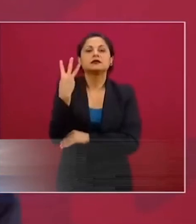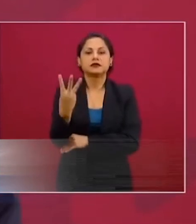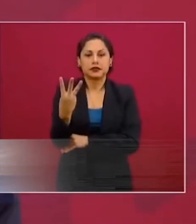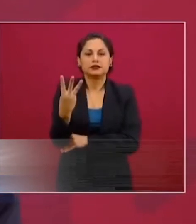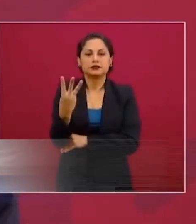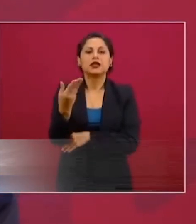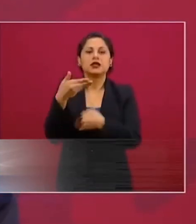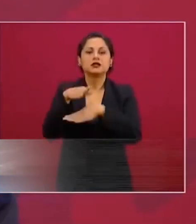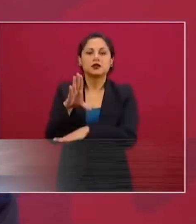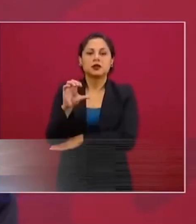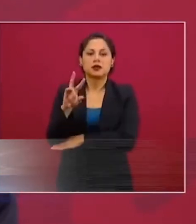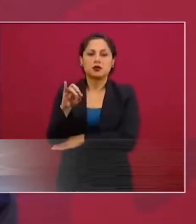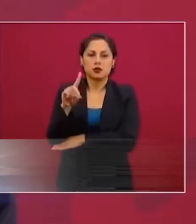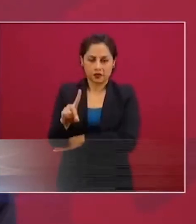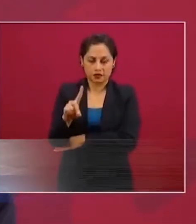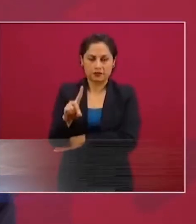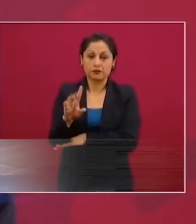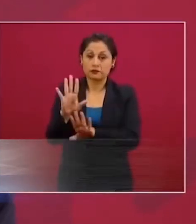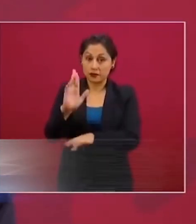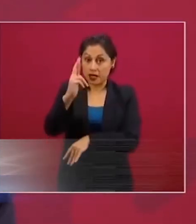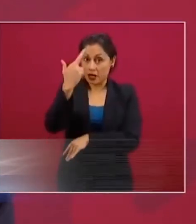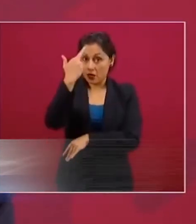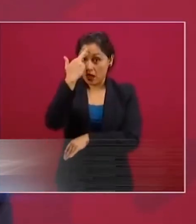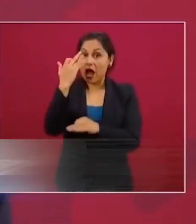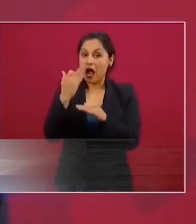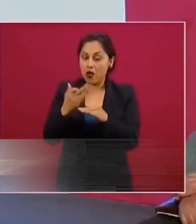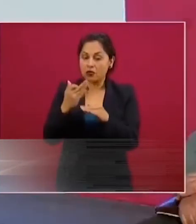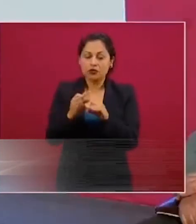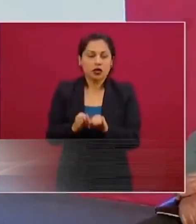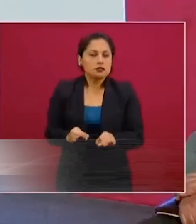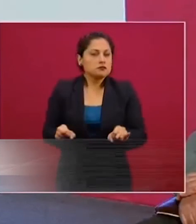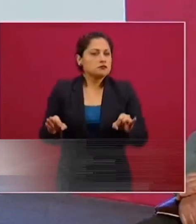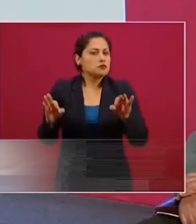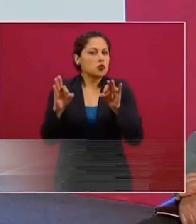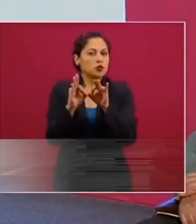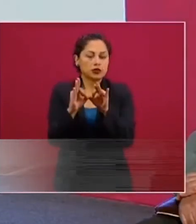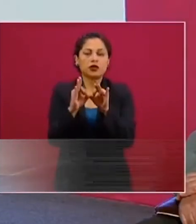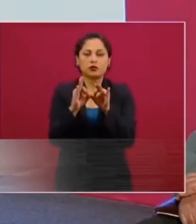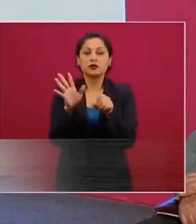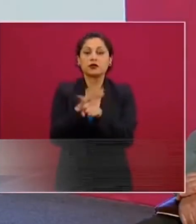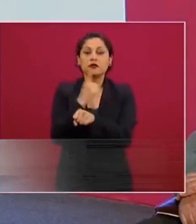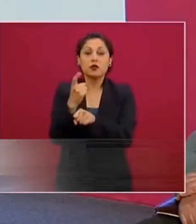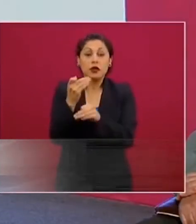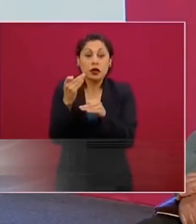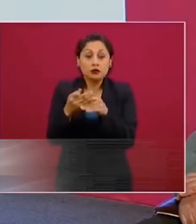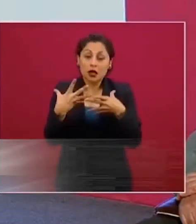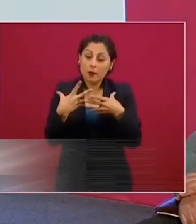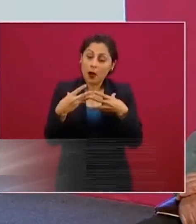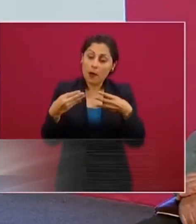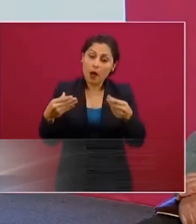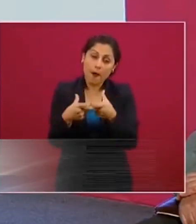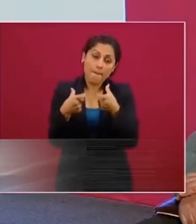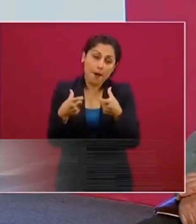recordando que estamos en la fase de ascenso rápido donde se acumularán un gran número de casos de contagios de